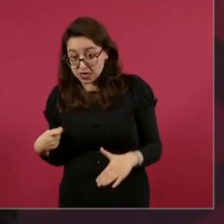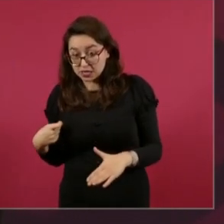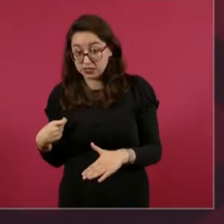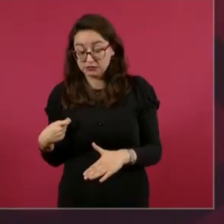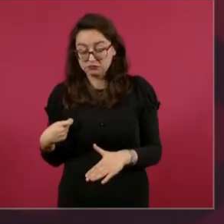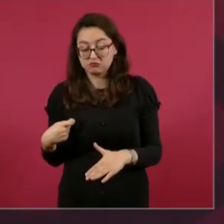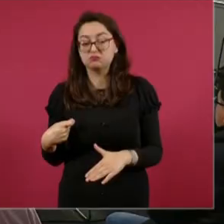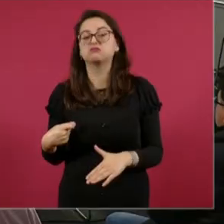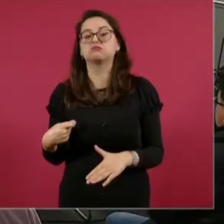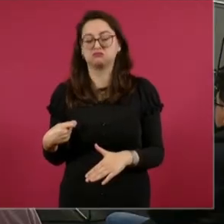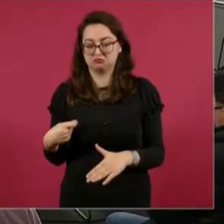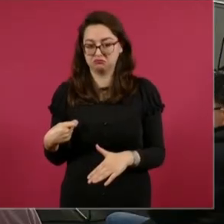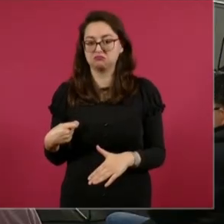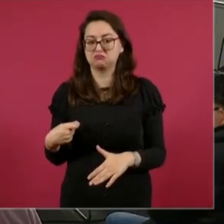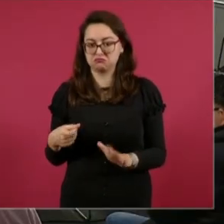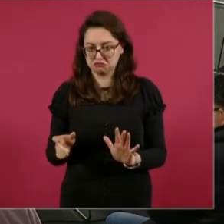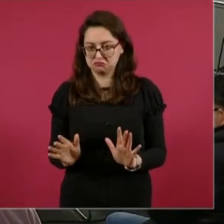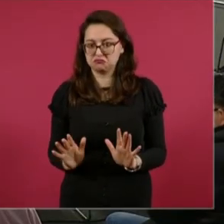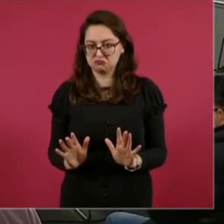pues,